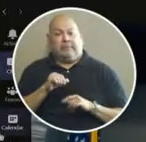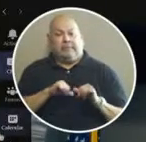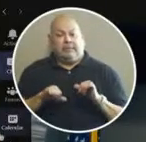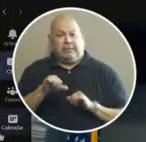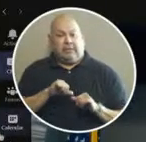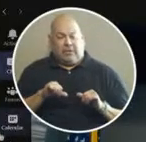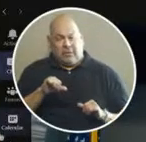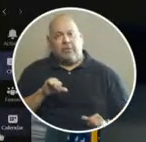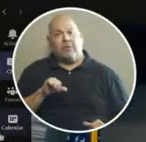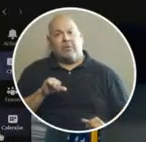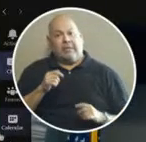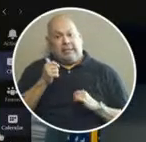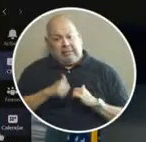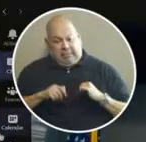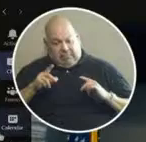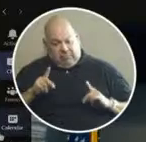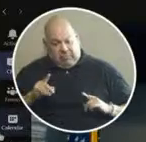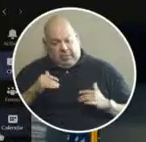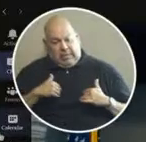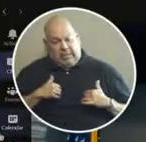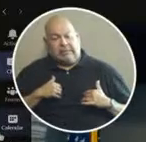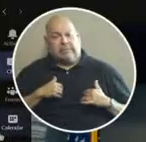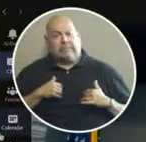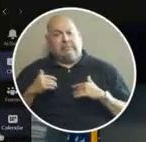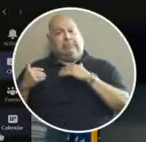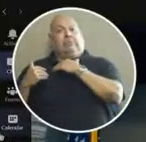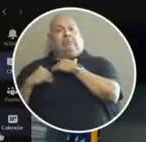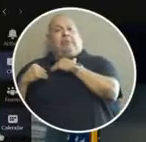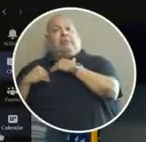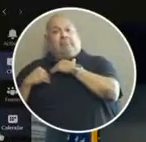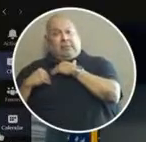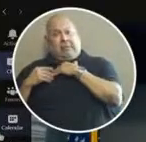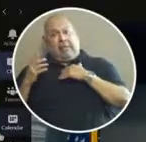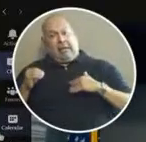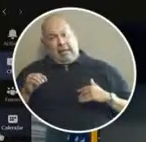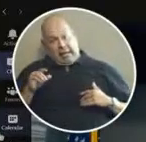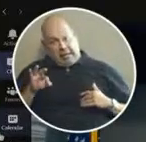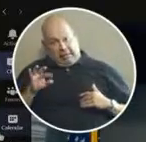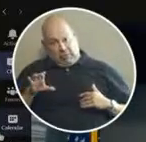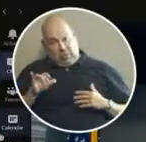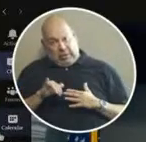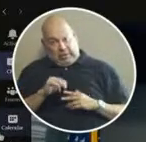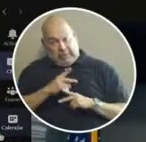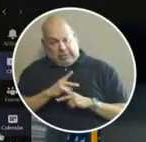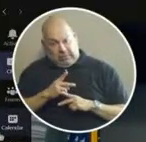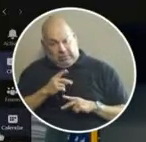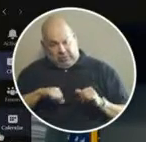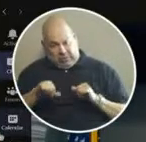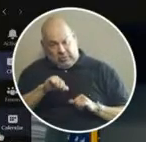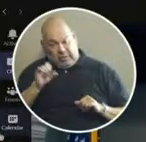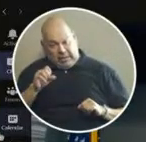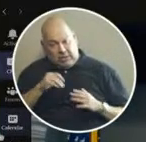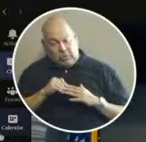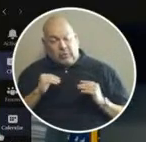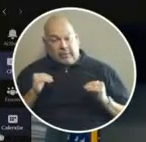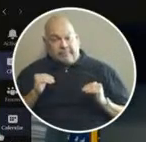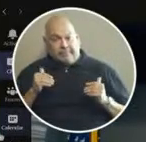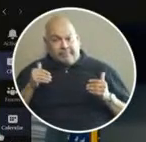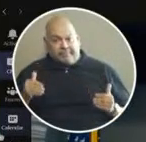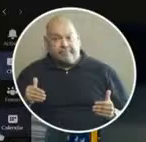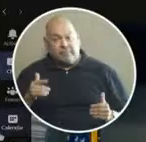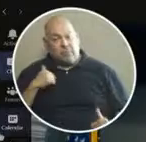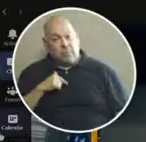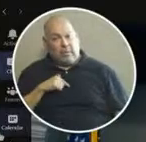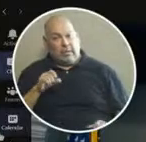otros. Cada individuo tiene que tomar responsabilidad, y si nos cuidamos unos a otros podremos seguir avanzando y